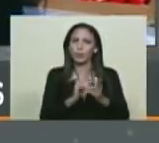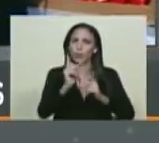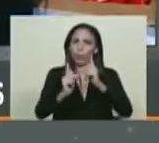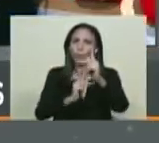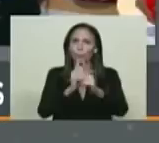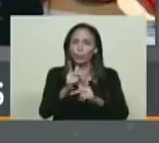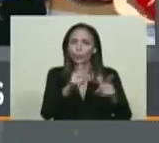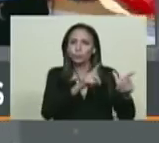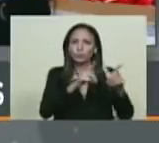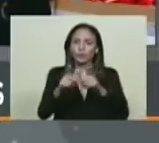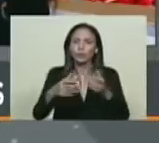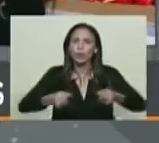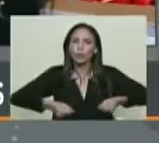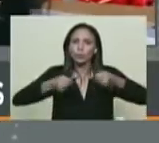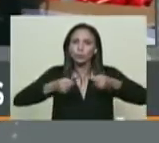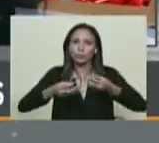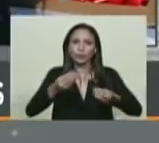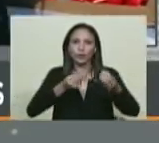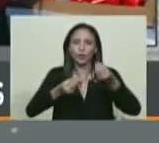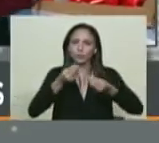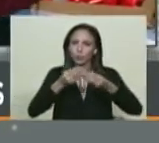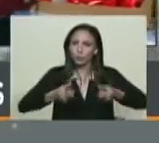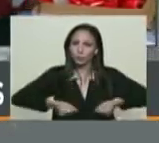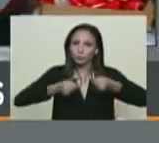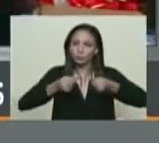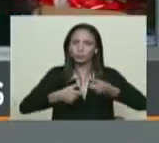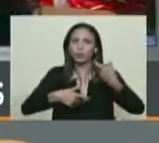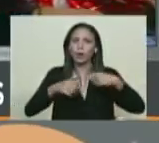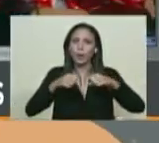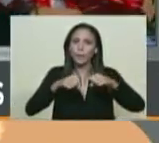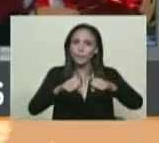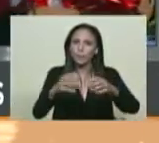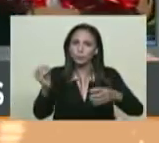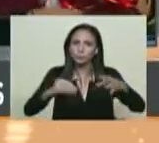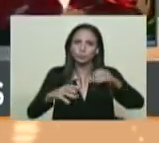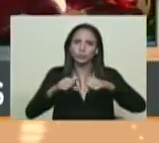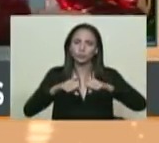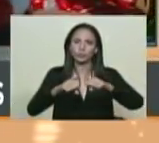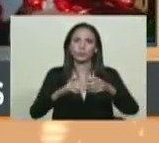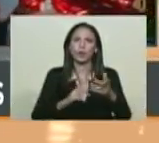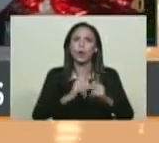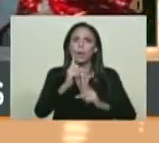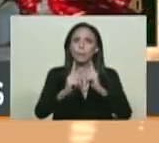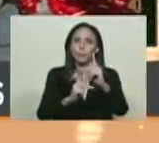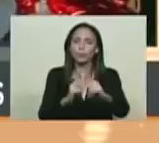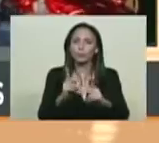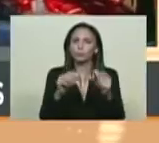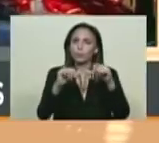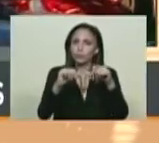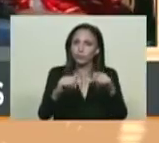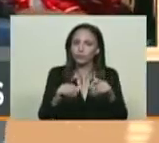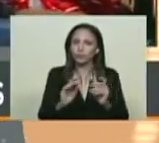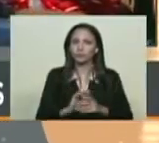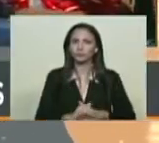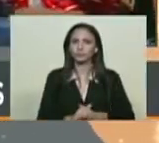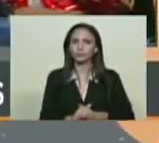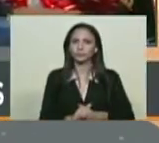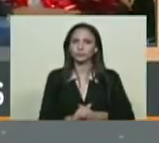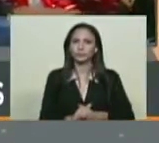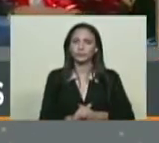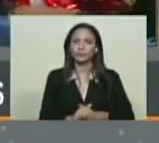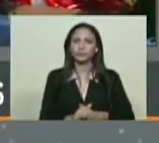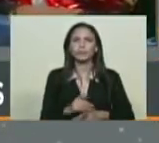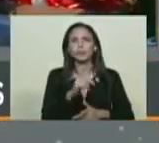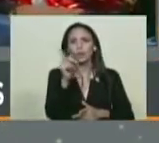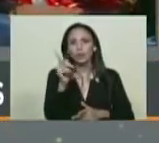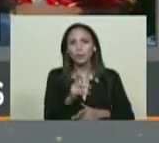lleguen directo a los CLAP y a los mercados comunitarios con los productos que no sean perecederos, que sean perecederos. Y además, bueno,